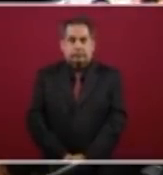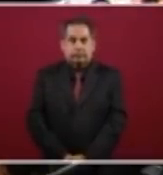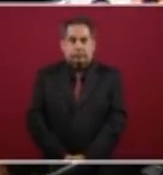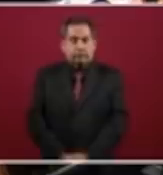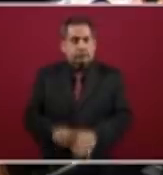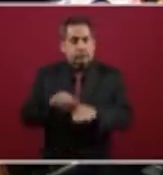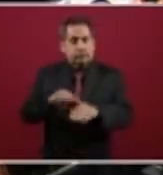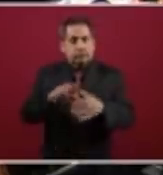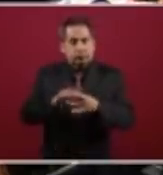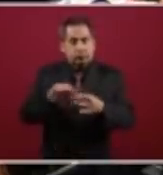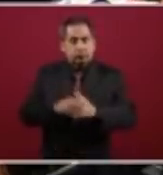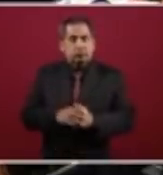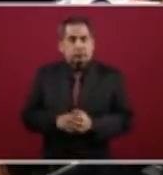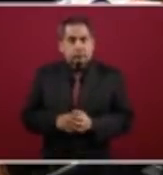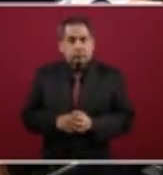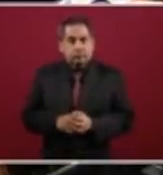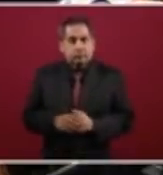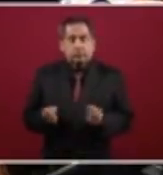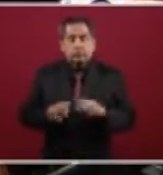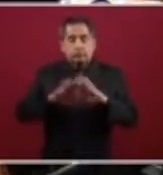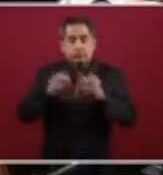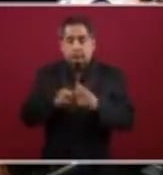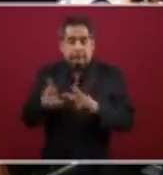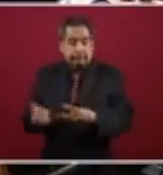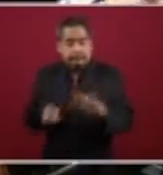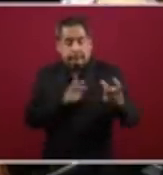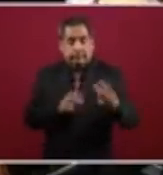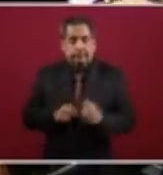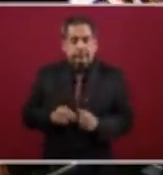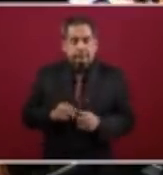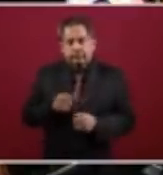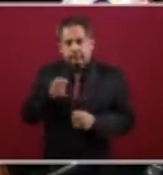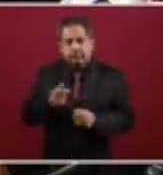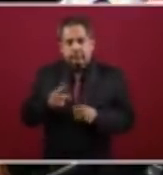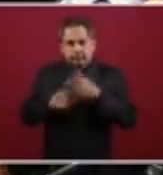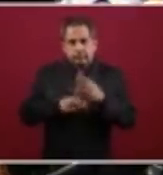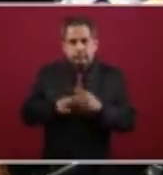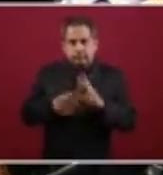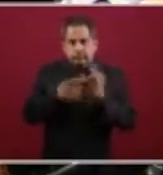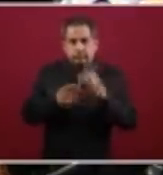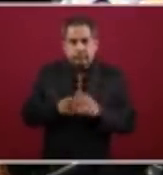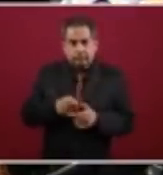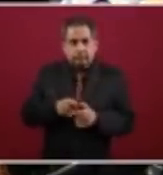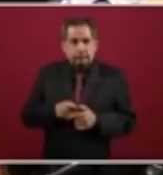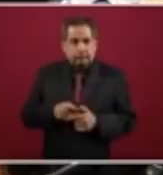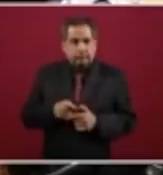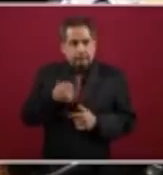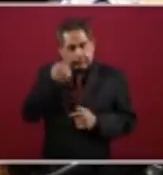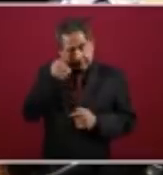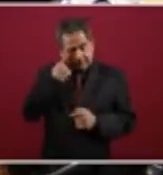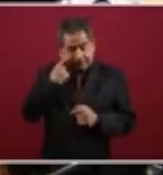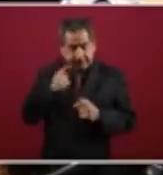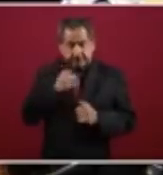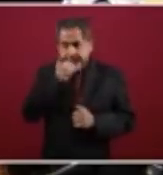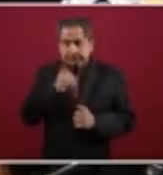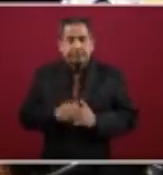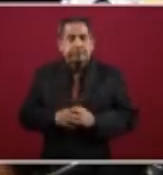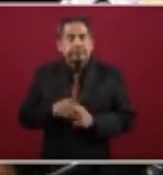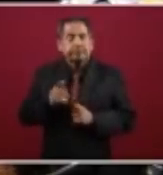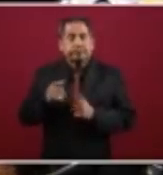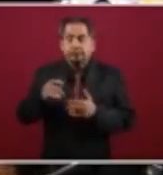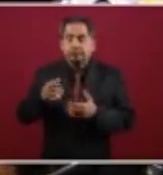Sobre el monto de lo robado, primero explicar que el dinero está asegurado, quien lo